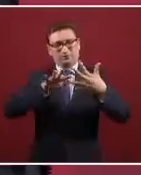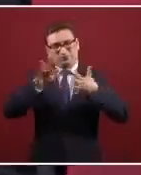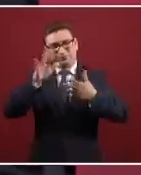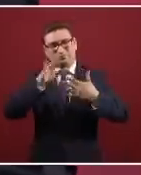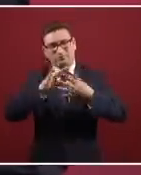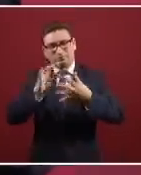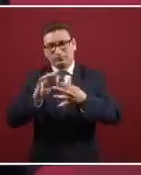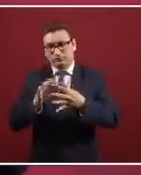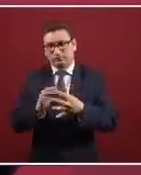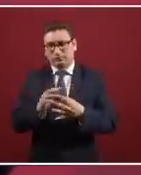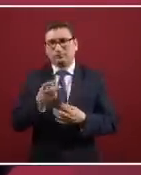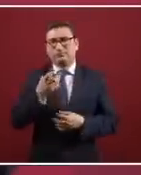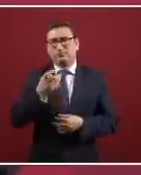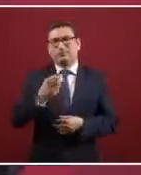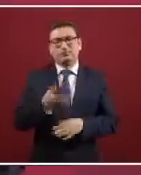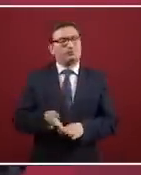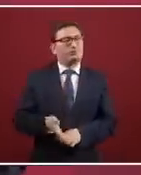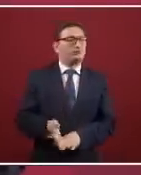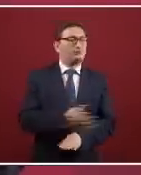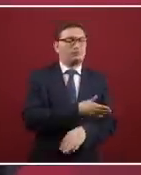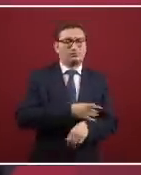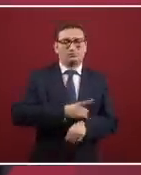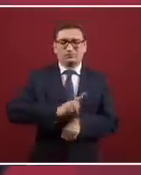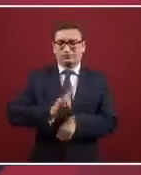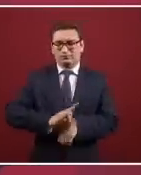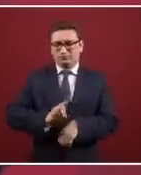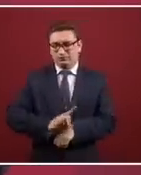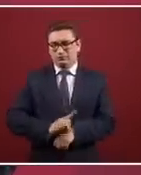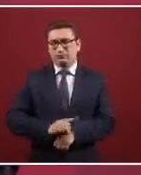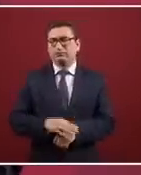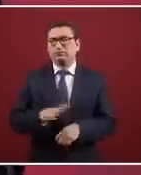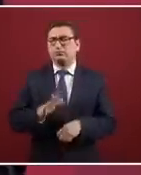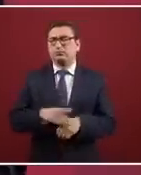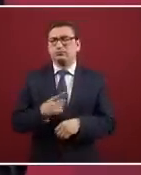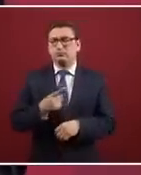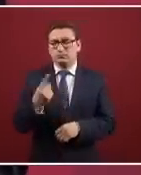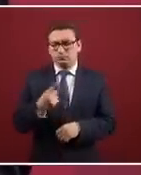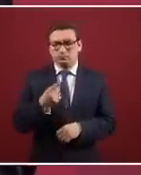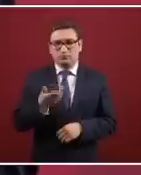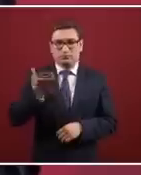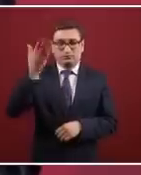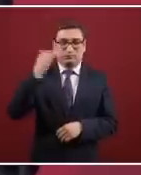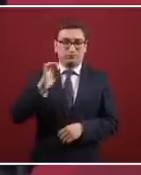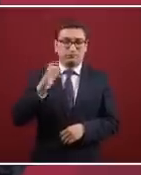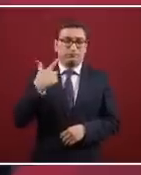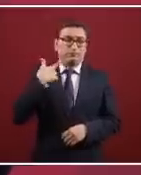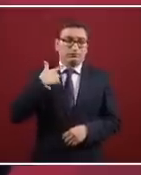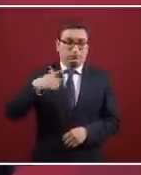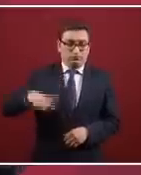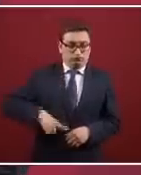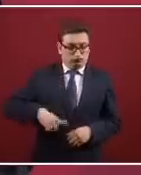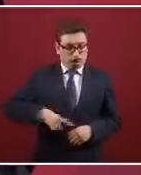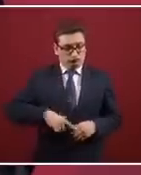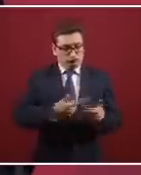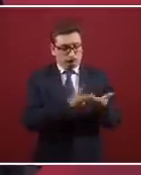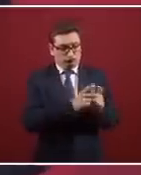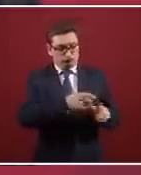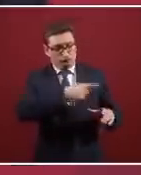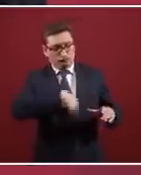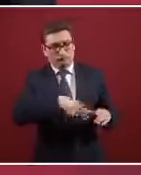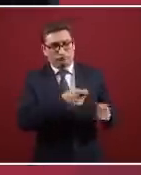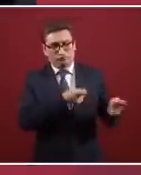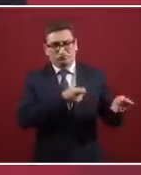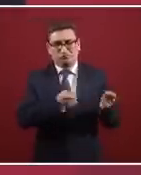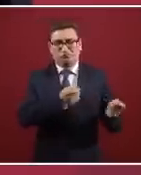fue una simulación que se hizo en el periodo neoliberal, el